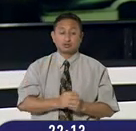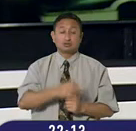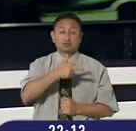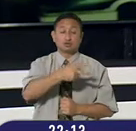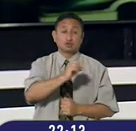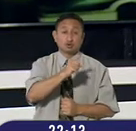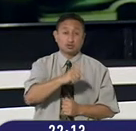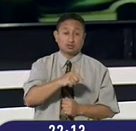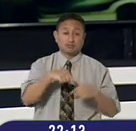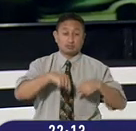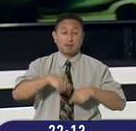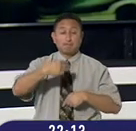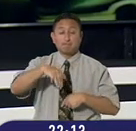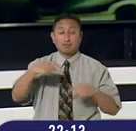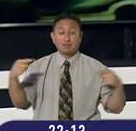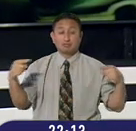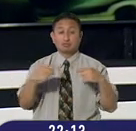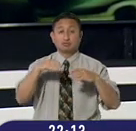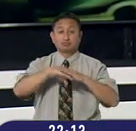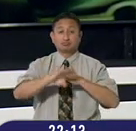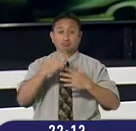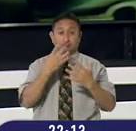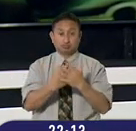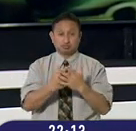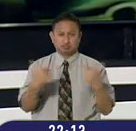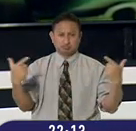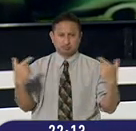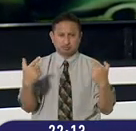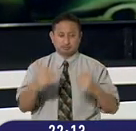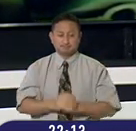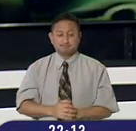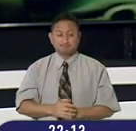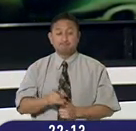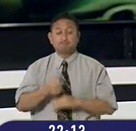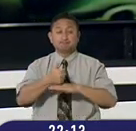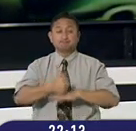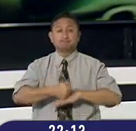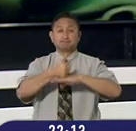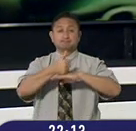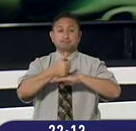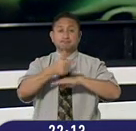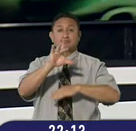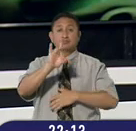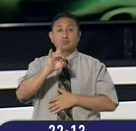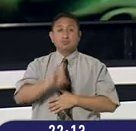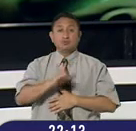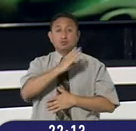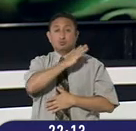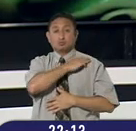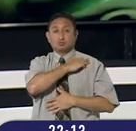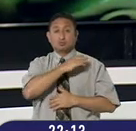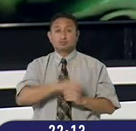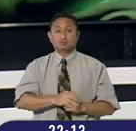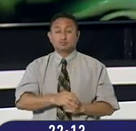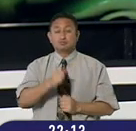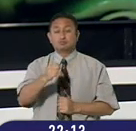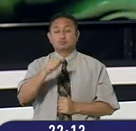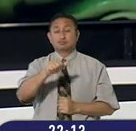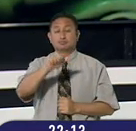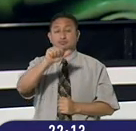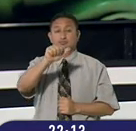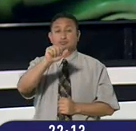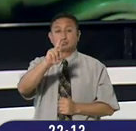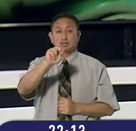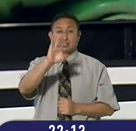lo que ocurrió este miércoles en la penitenciaría del litoral. Según el comandante de la zona 8, general Víctor Zárate,